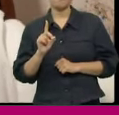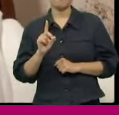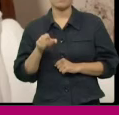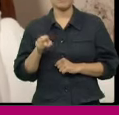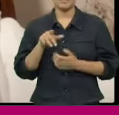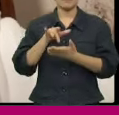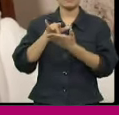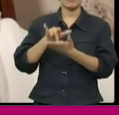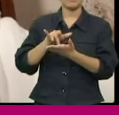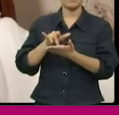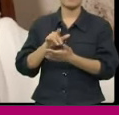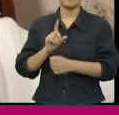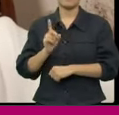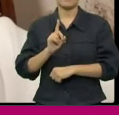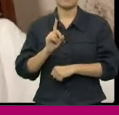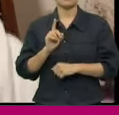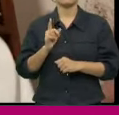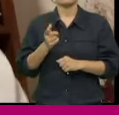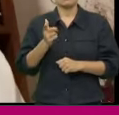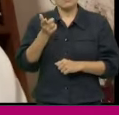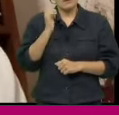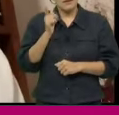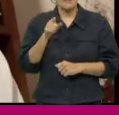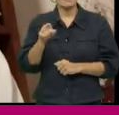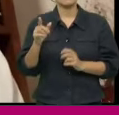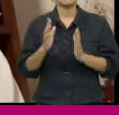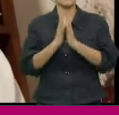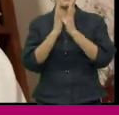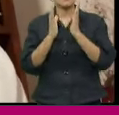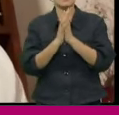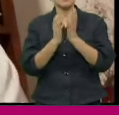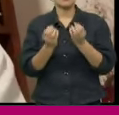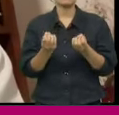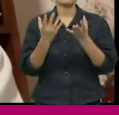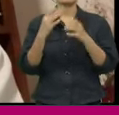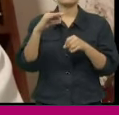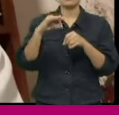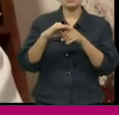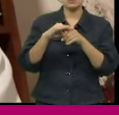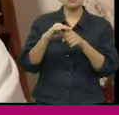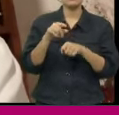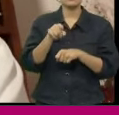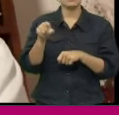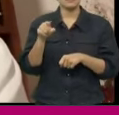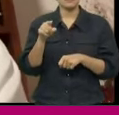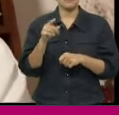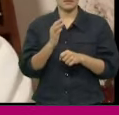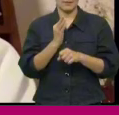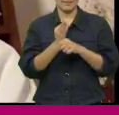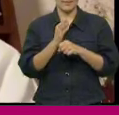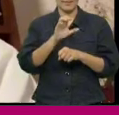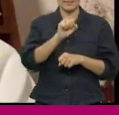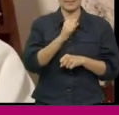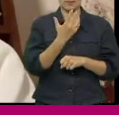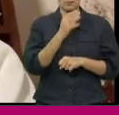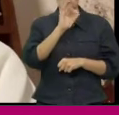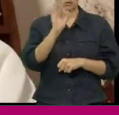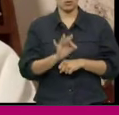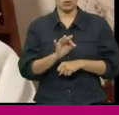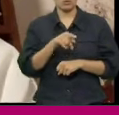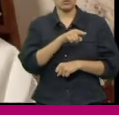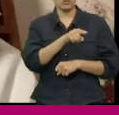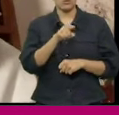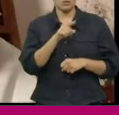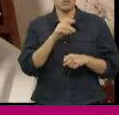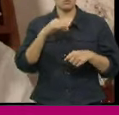Hubiera sido bueno que en su intervención nos compartiera cuántos votos le habían reconocido y cuántos votos se recuperó en este 65%